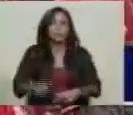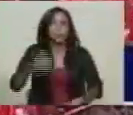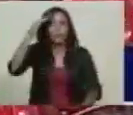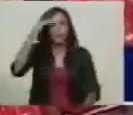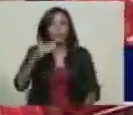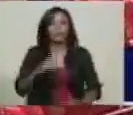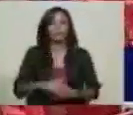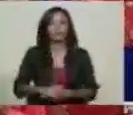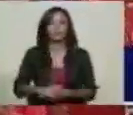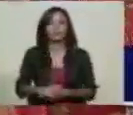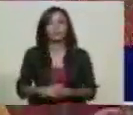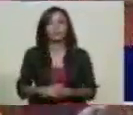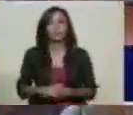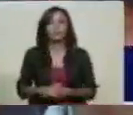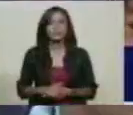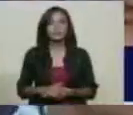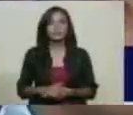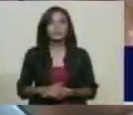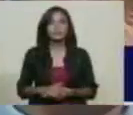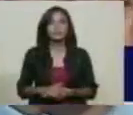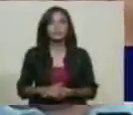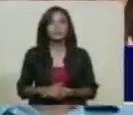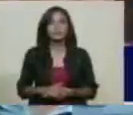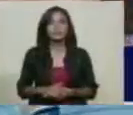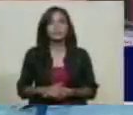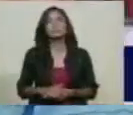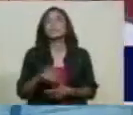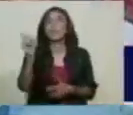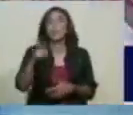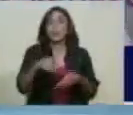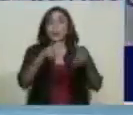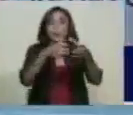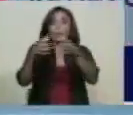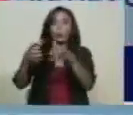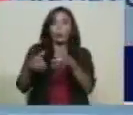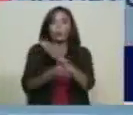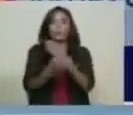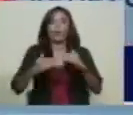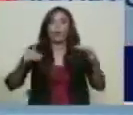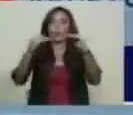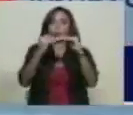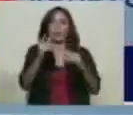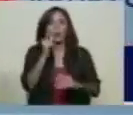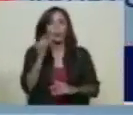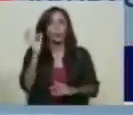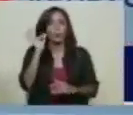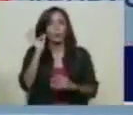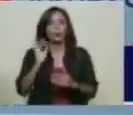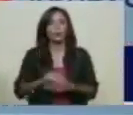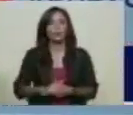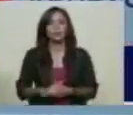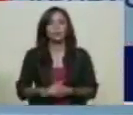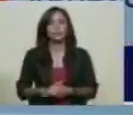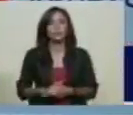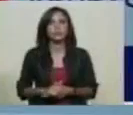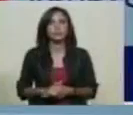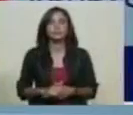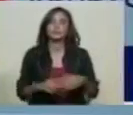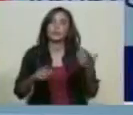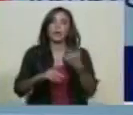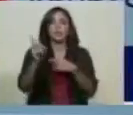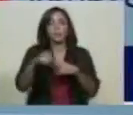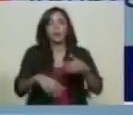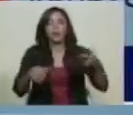Asumir la construcción de la RAS como sistema de organización de base del PSUV, con sus tres componentes fundamentales en el territorio: la VC,